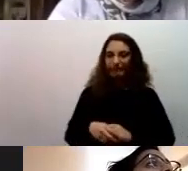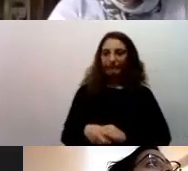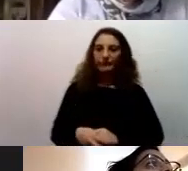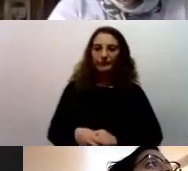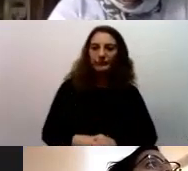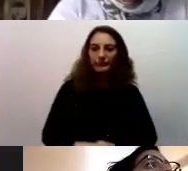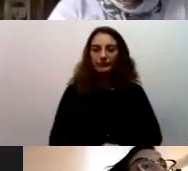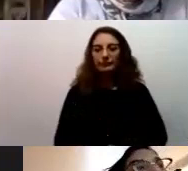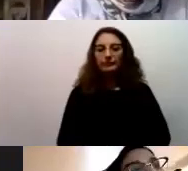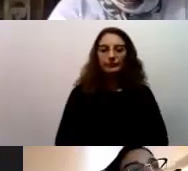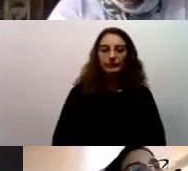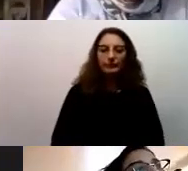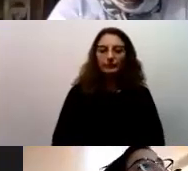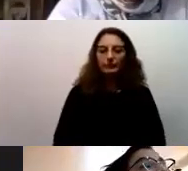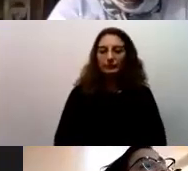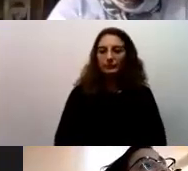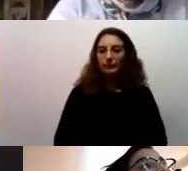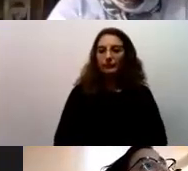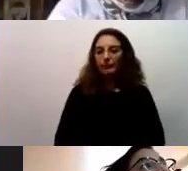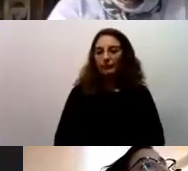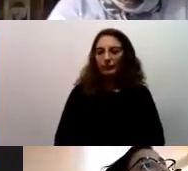el tema de las aceras